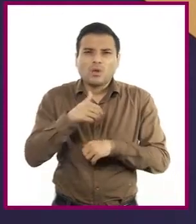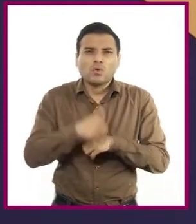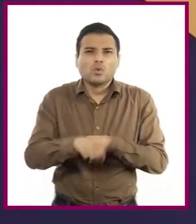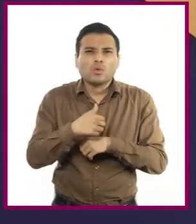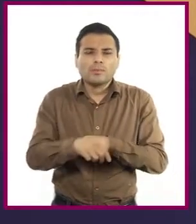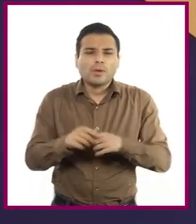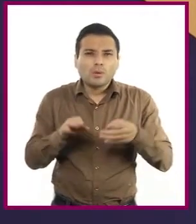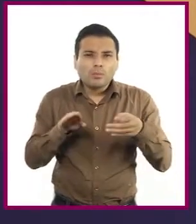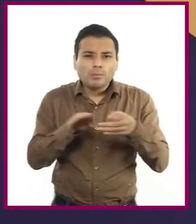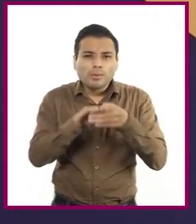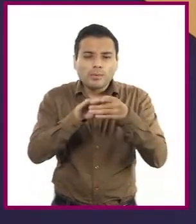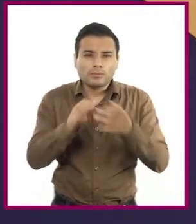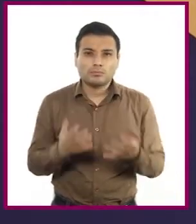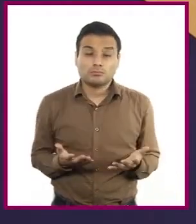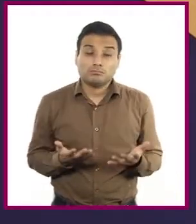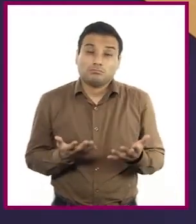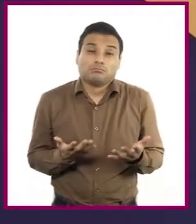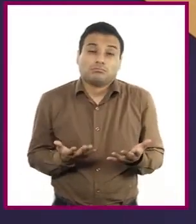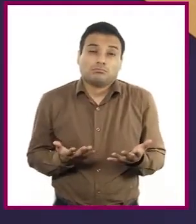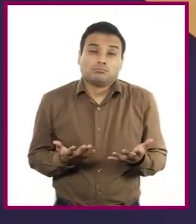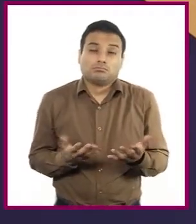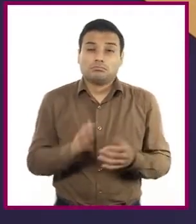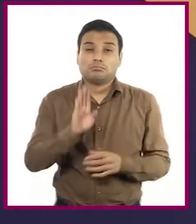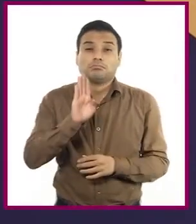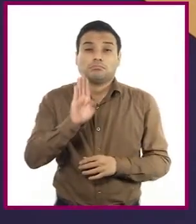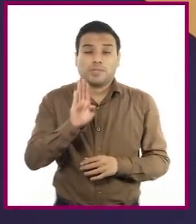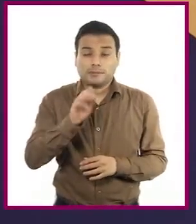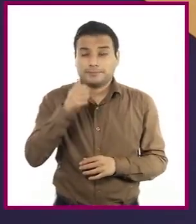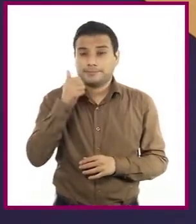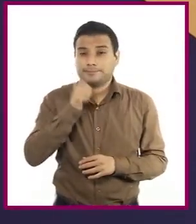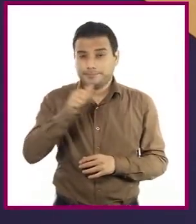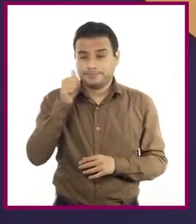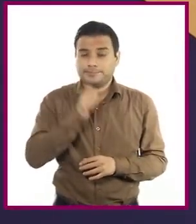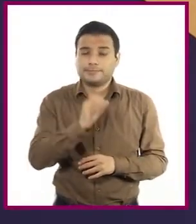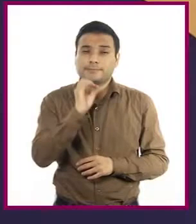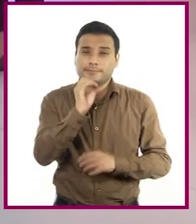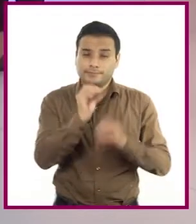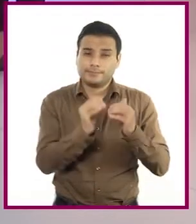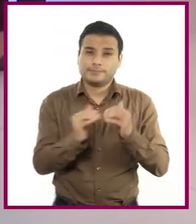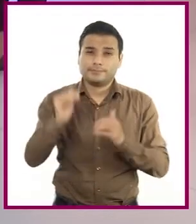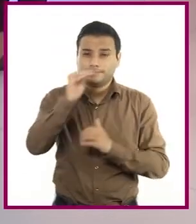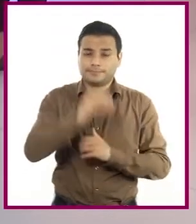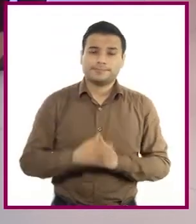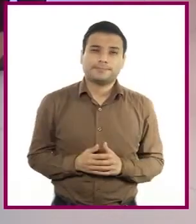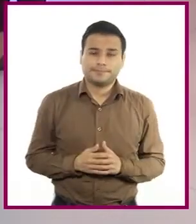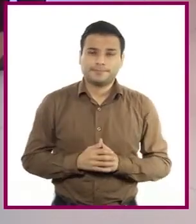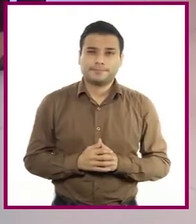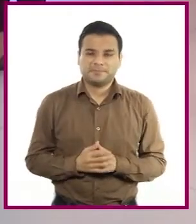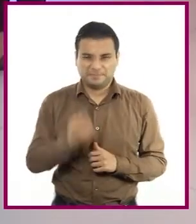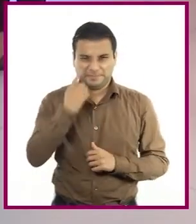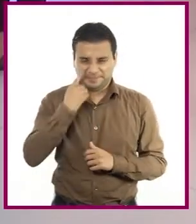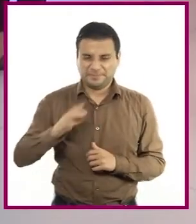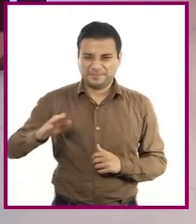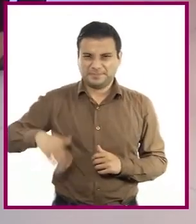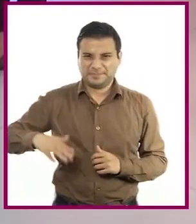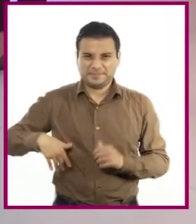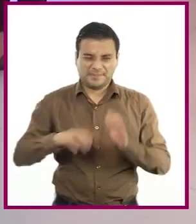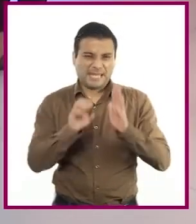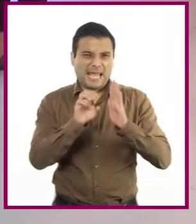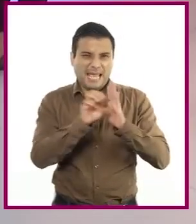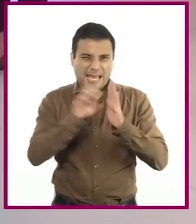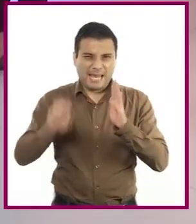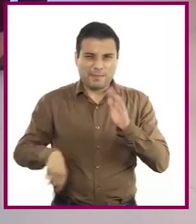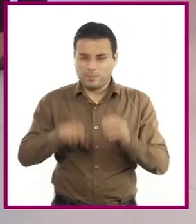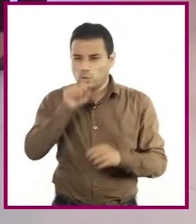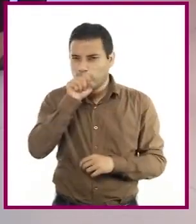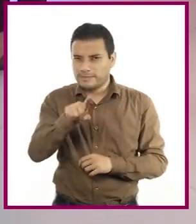cruce por el origen, de manera que b será diferente de 0. Retomaré el ejemplo de las tarjetas para